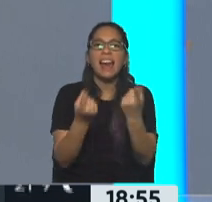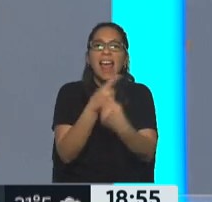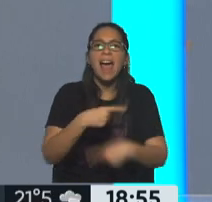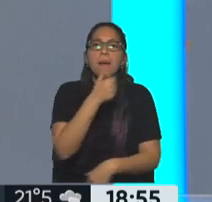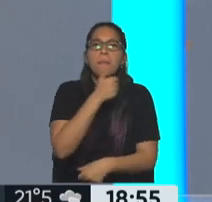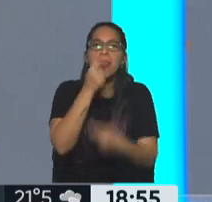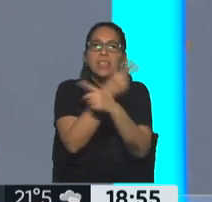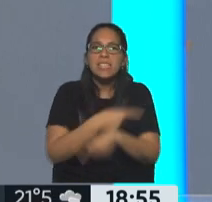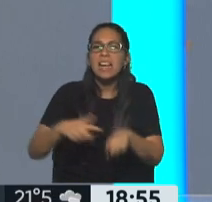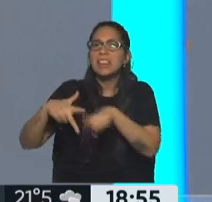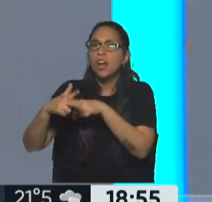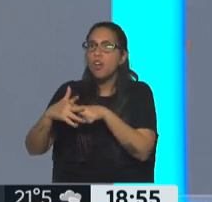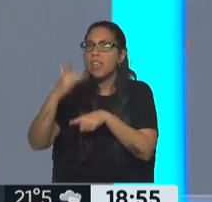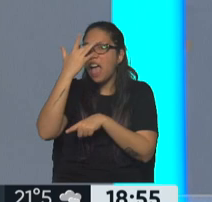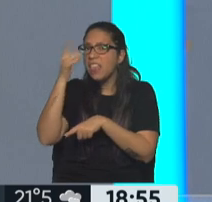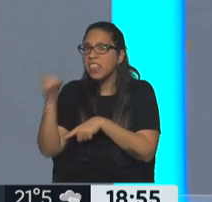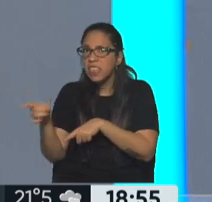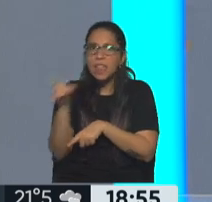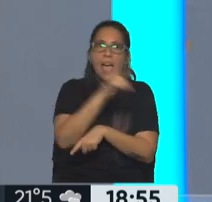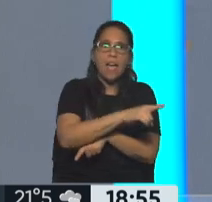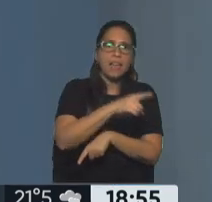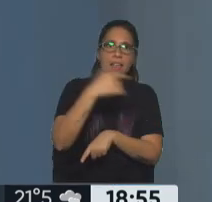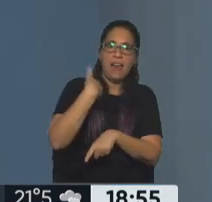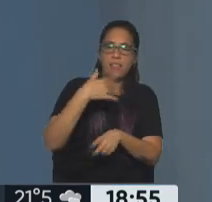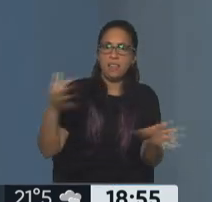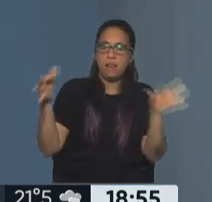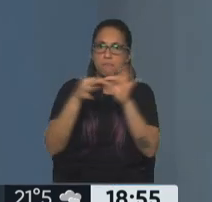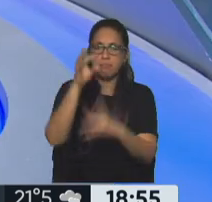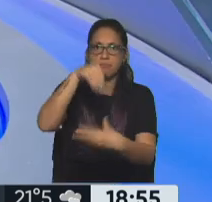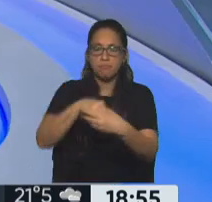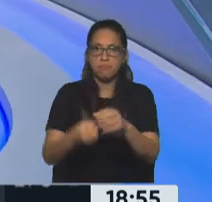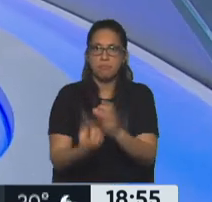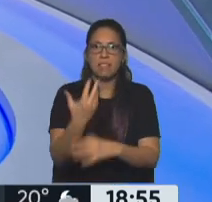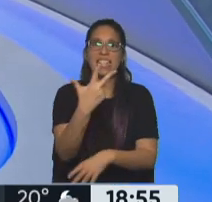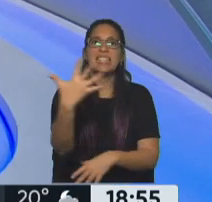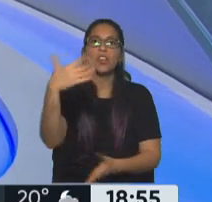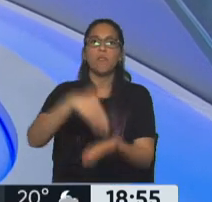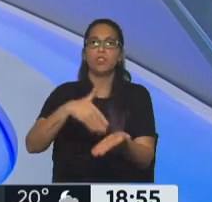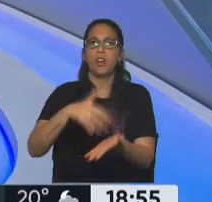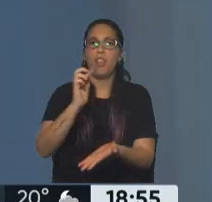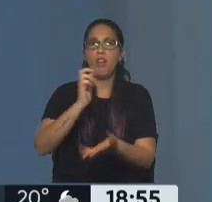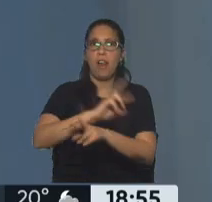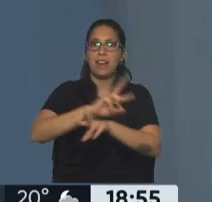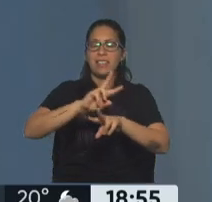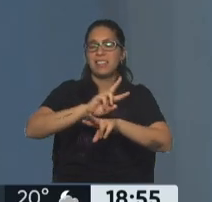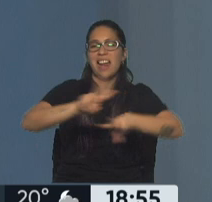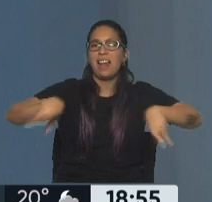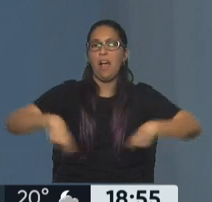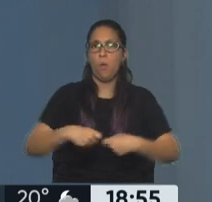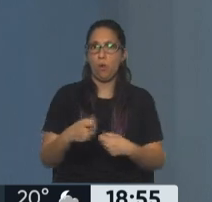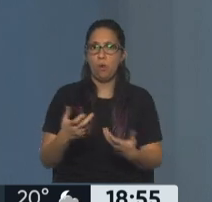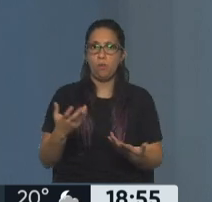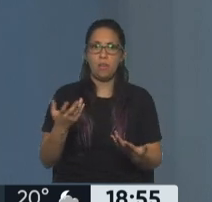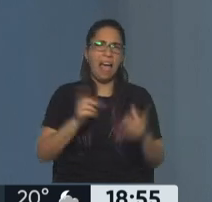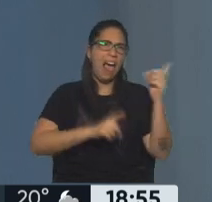con tecnología de inpap en la India 35 millones de dólares y algunos lo ideologizan